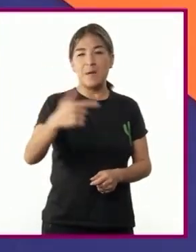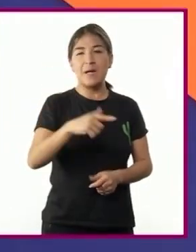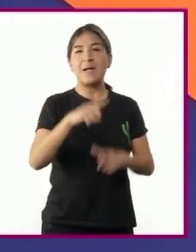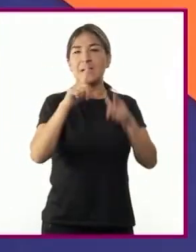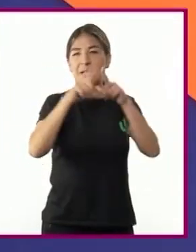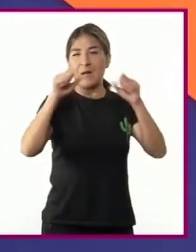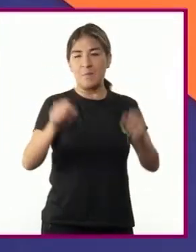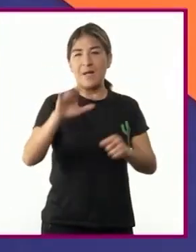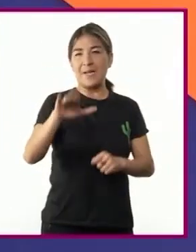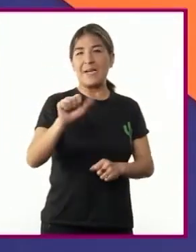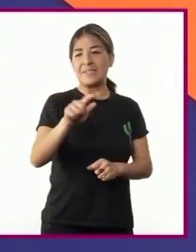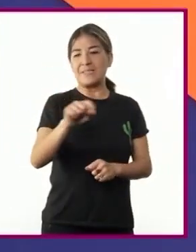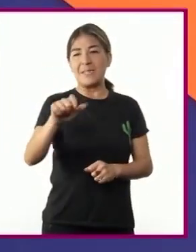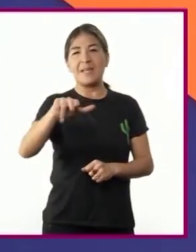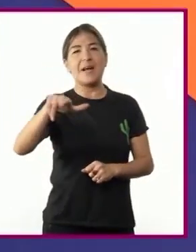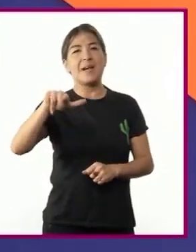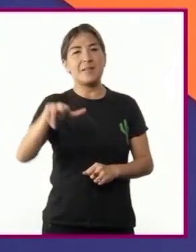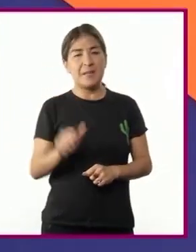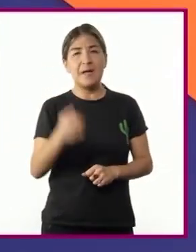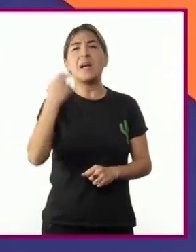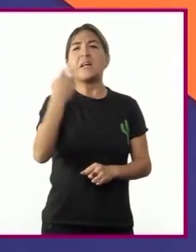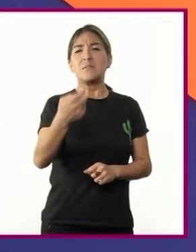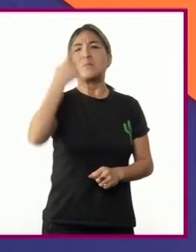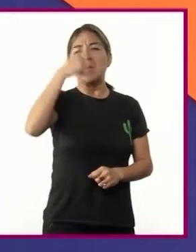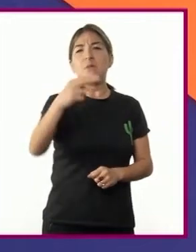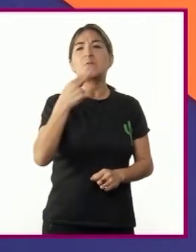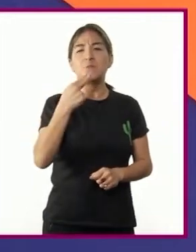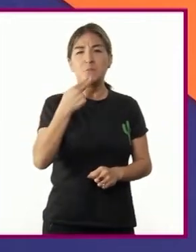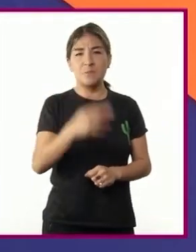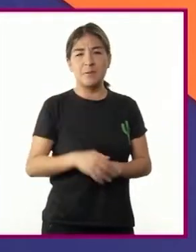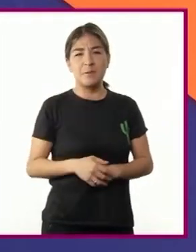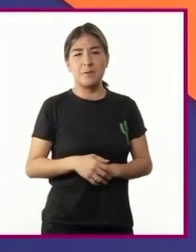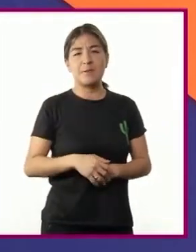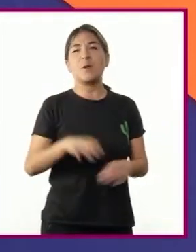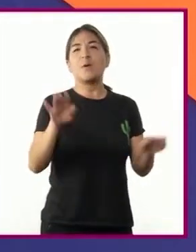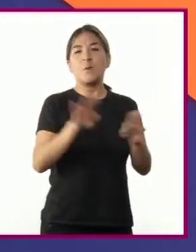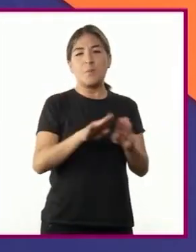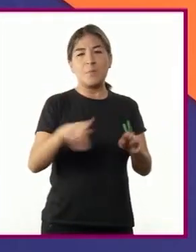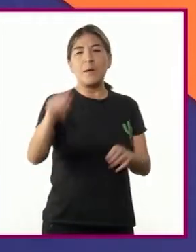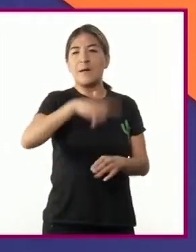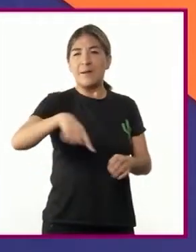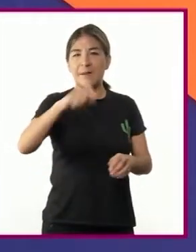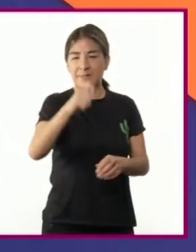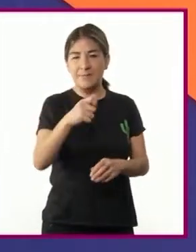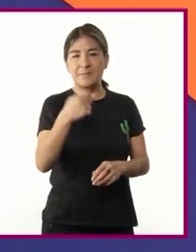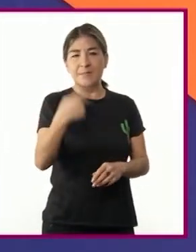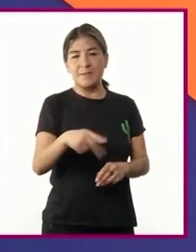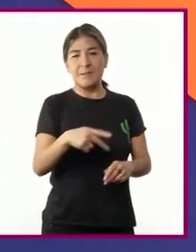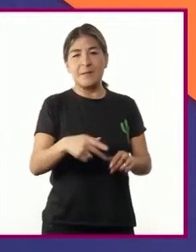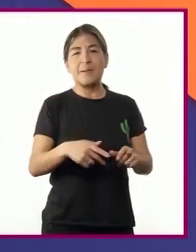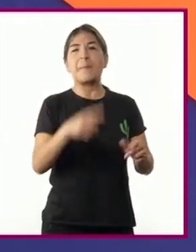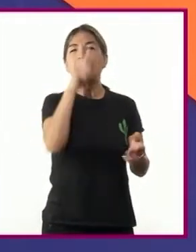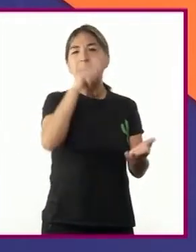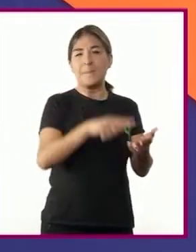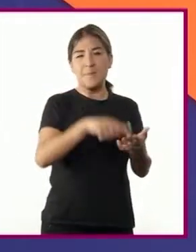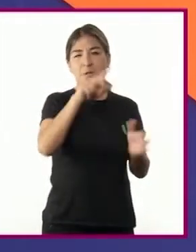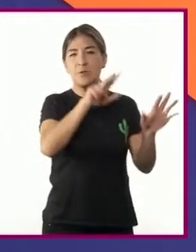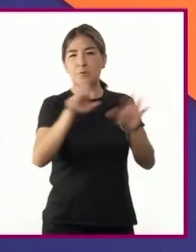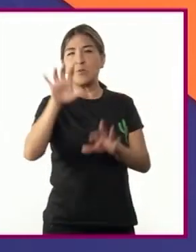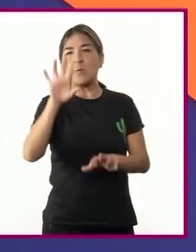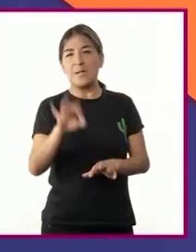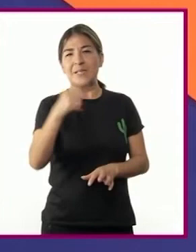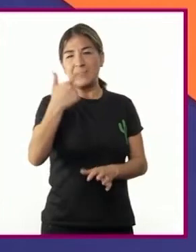Lengua Castellana, destinada al uso de los americanos, escrita en